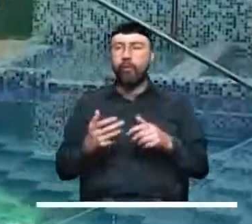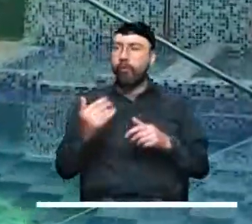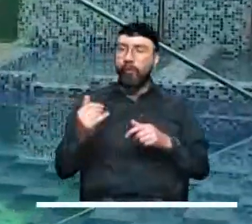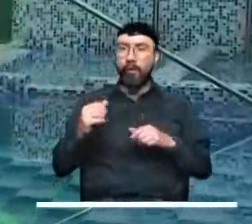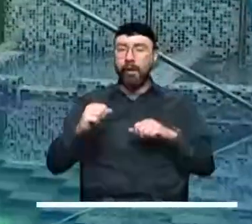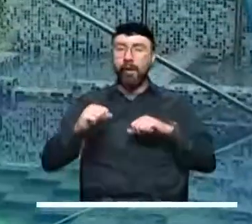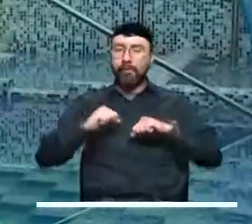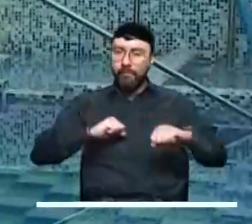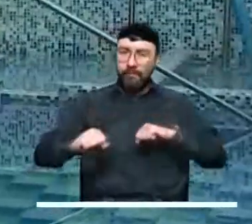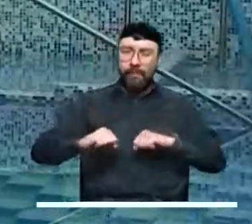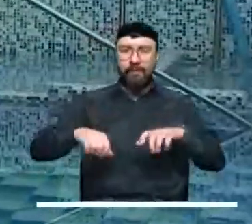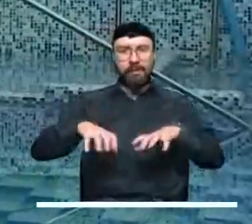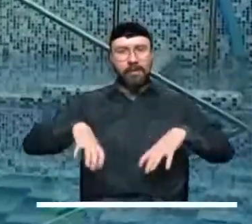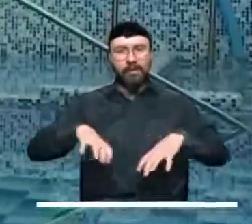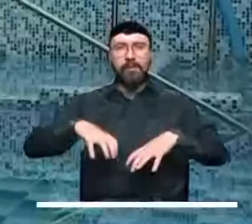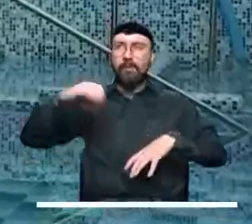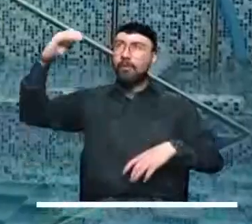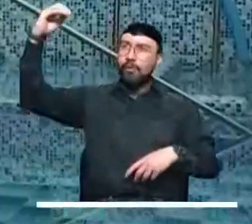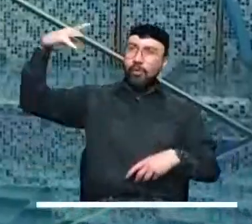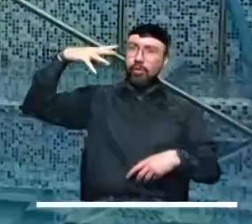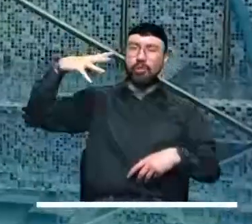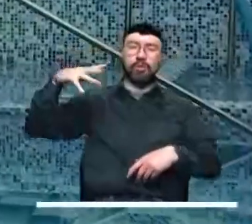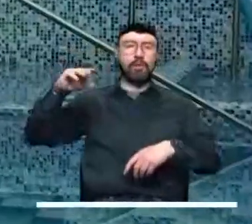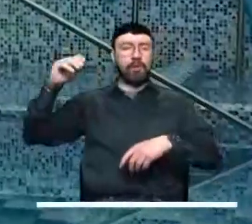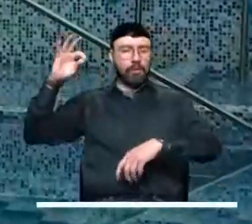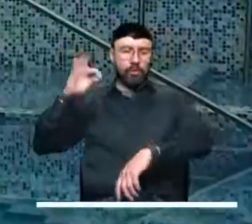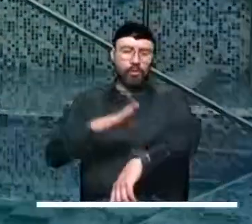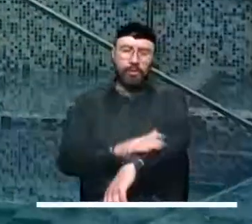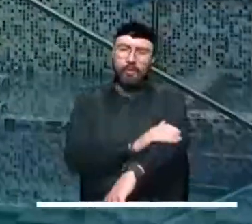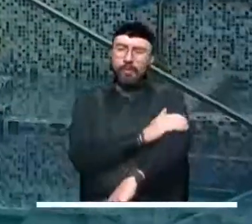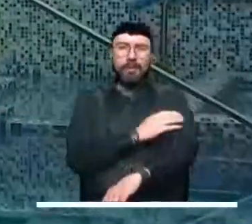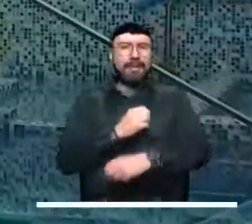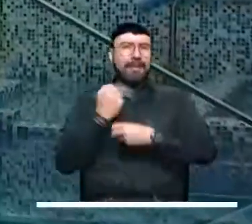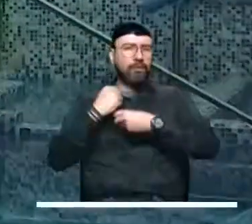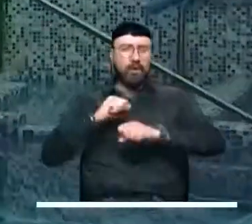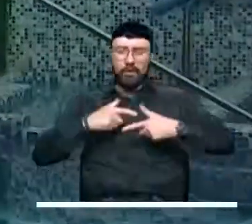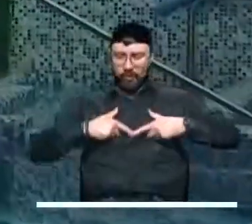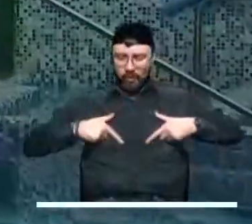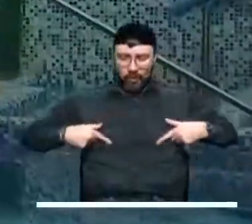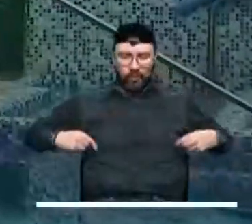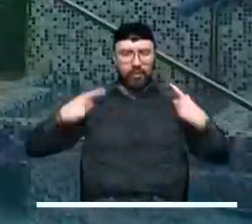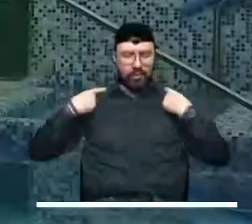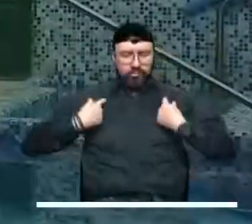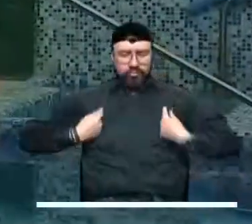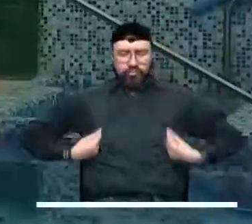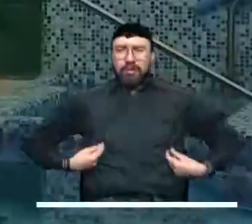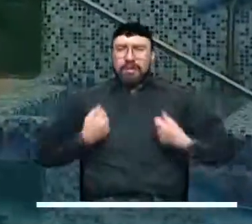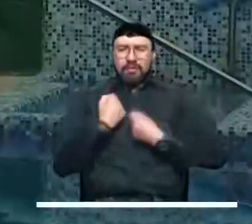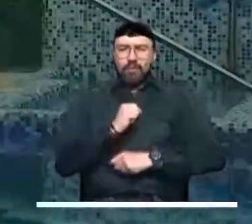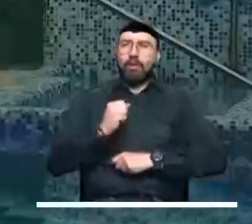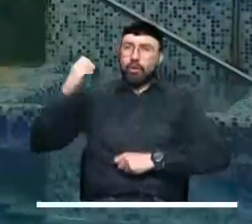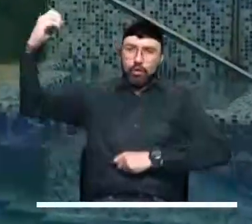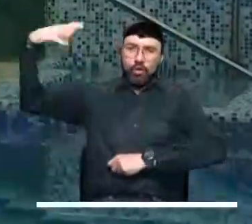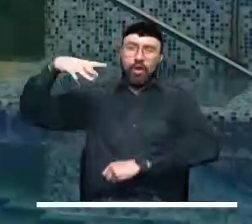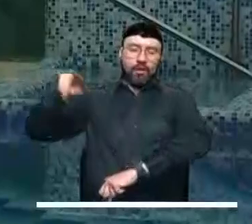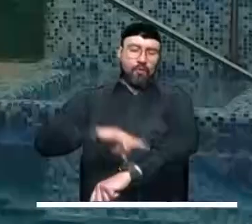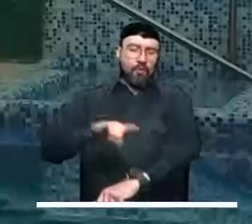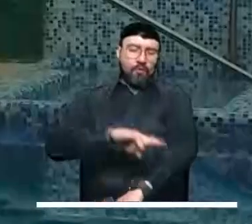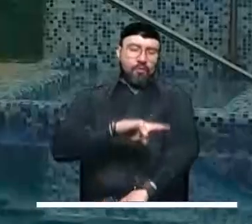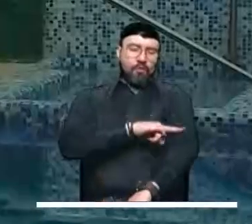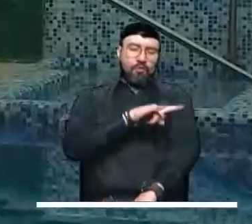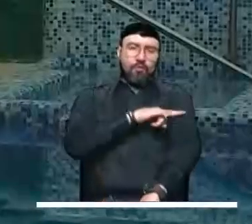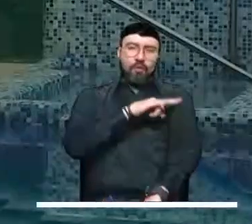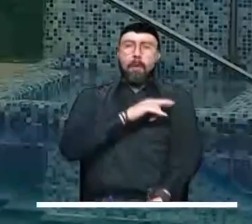actividad física con rayos del sol en la piel, con ropa lo más escotada posible. Porque cuando ustedes calientan la